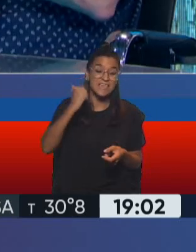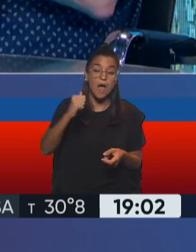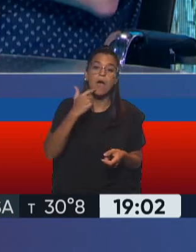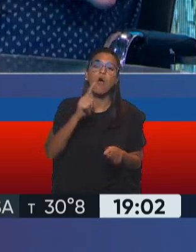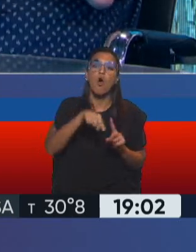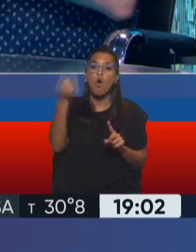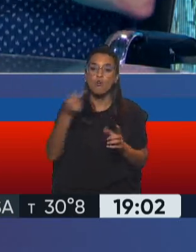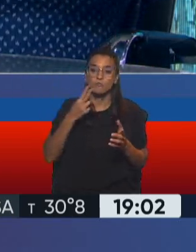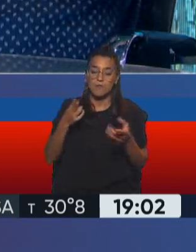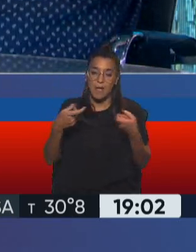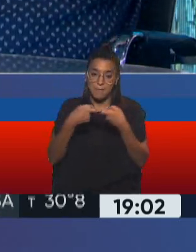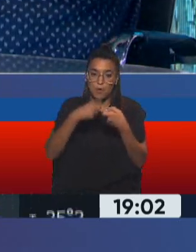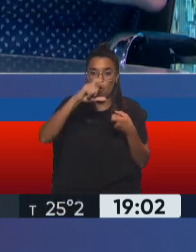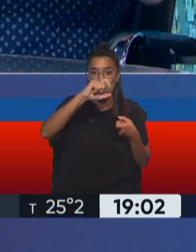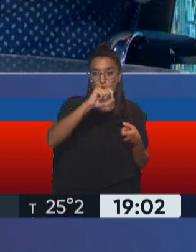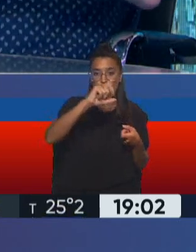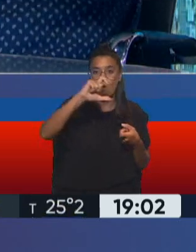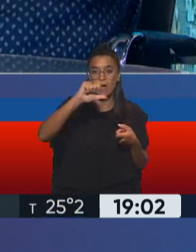gran empresa, Ocasa, o sea,